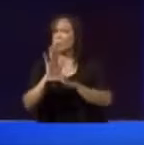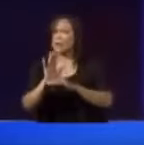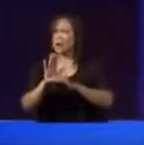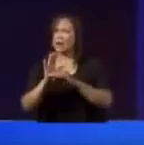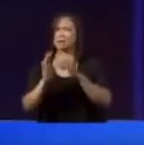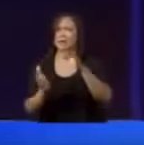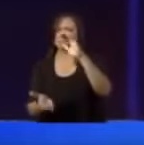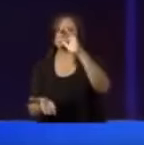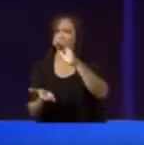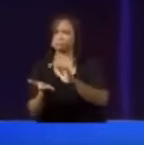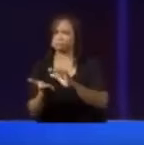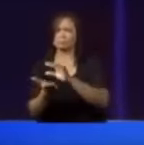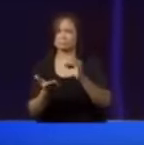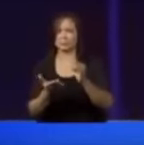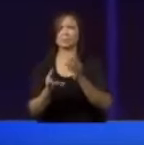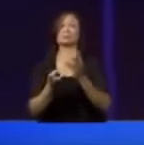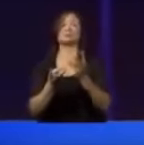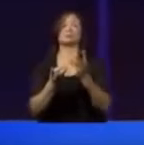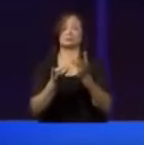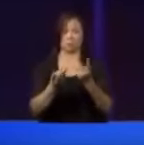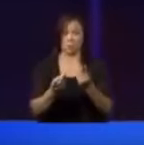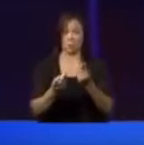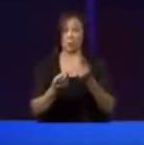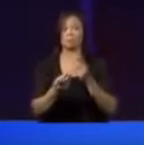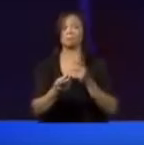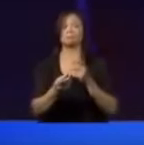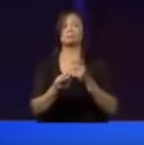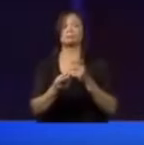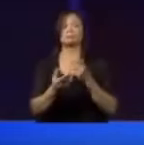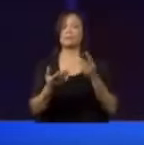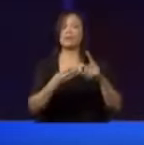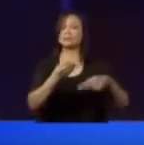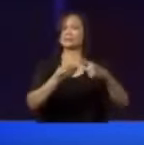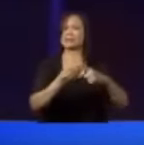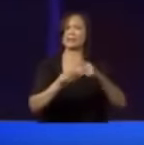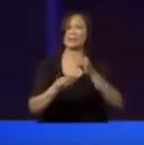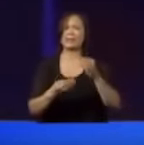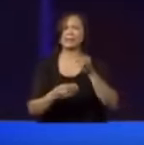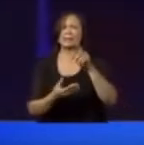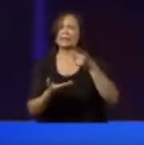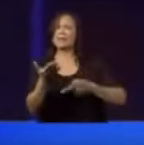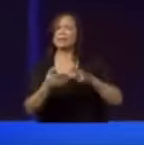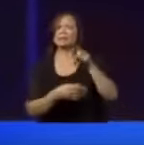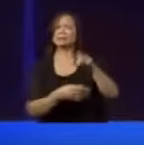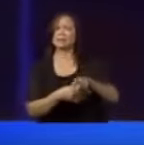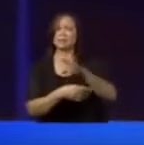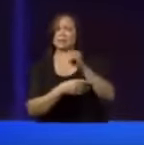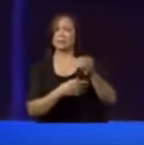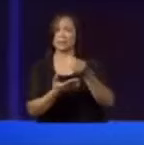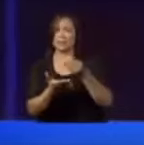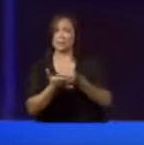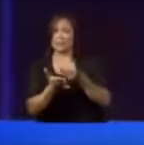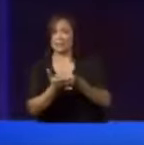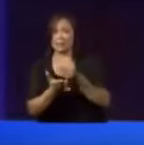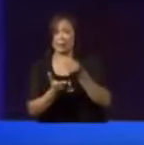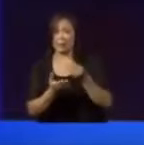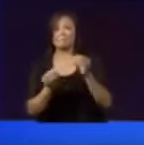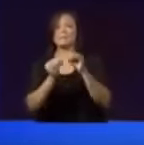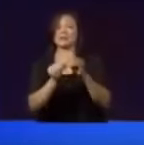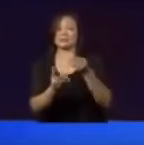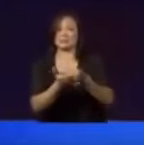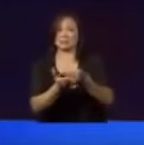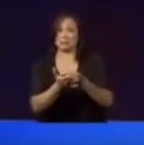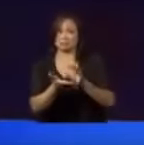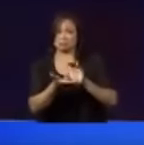realidad, esas son las estadísticas. En relación a qué necesitamos también en términos del gasto público, necesitamos más